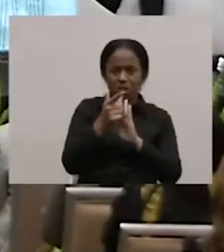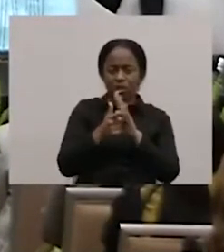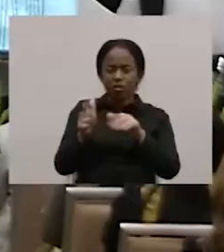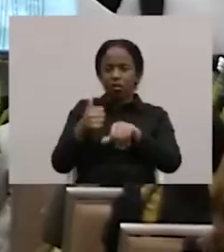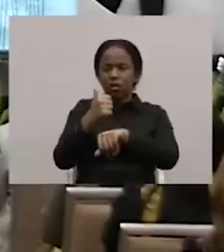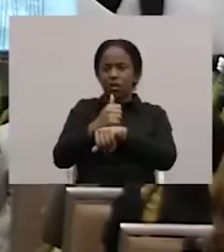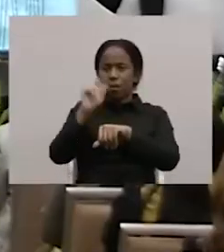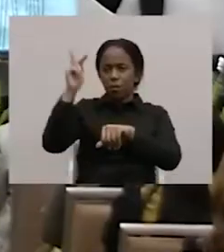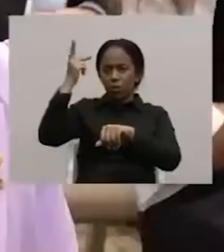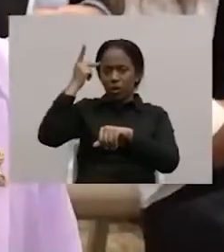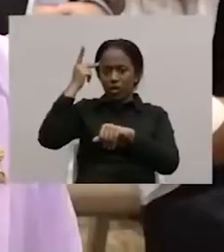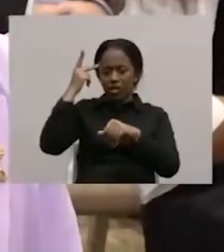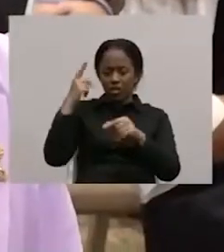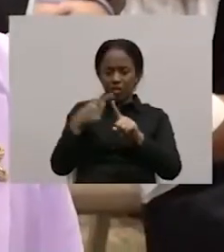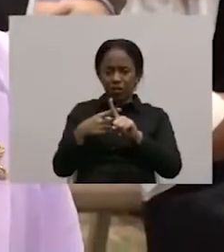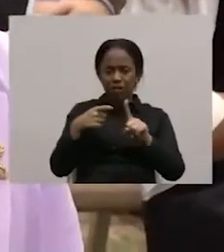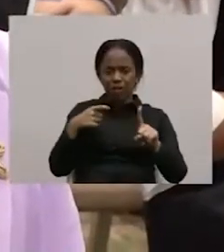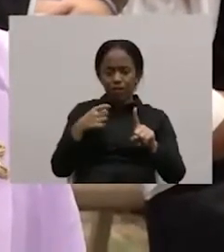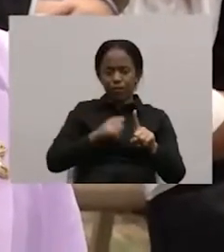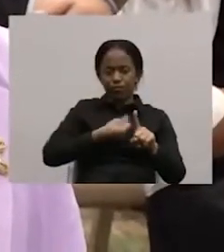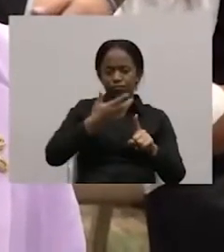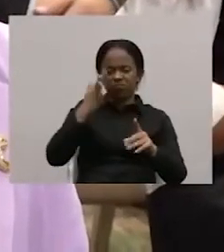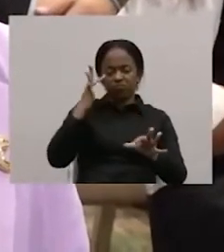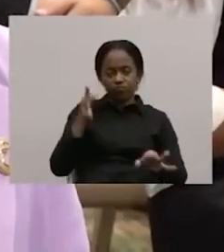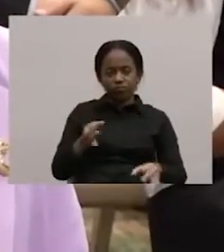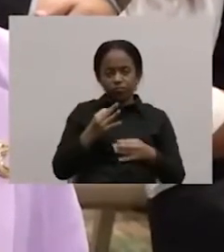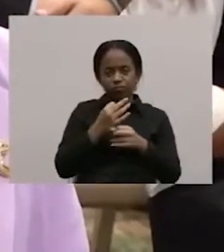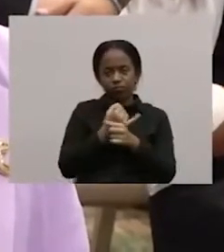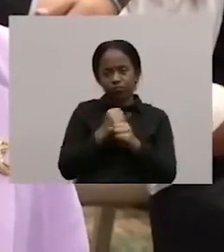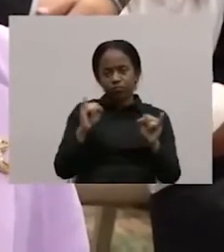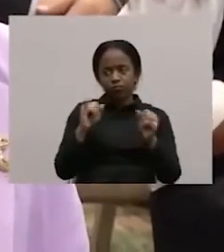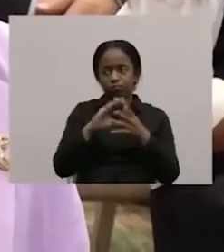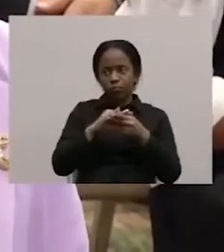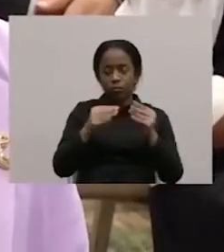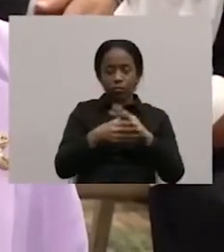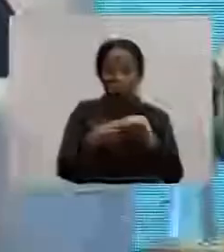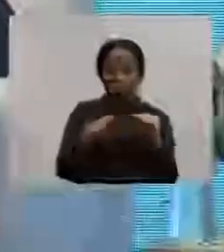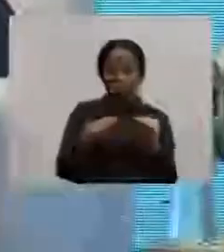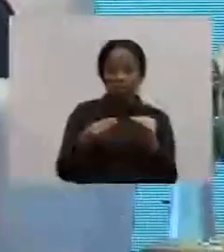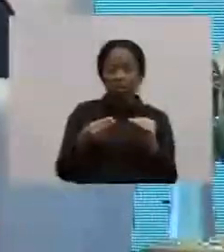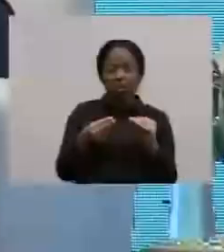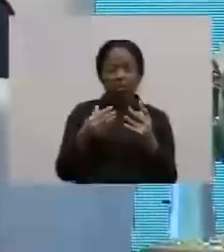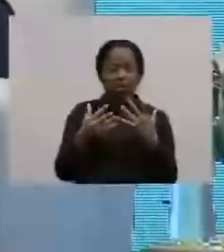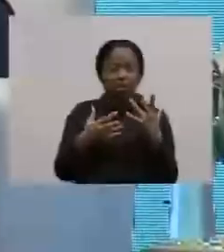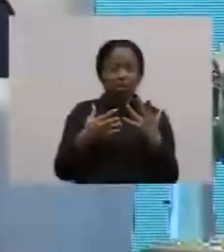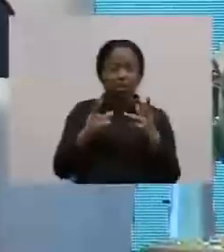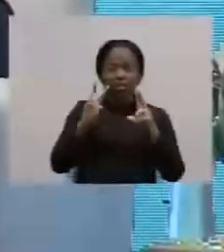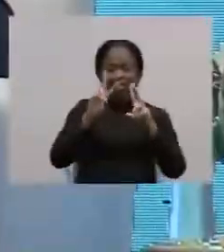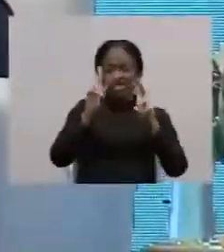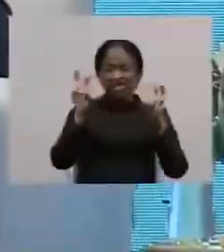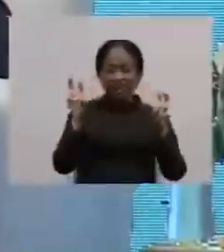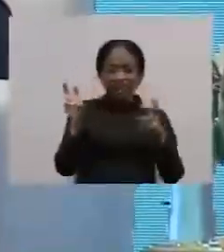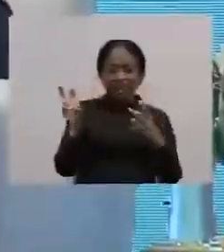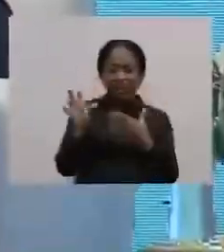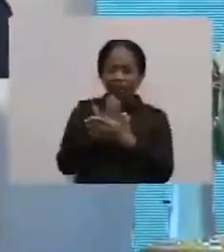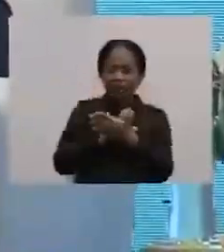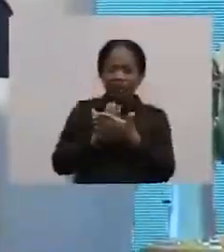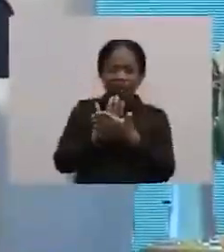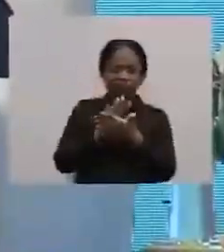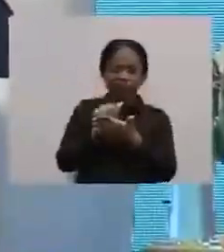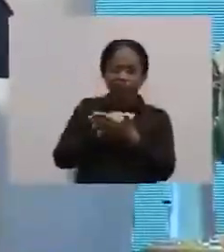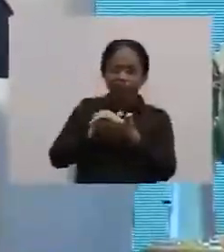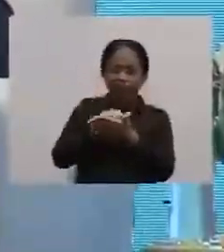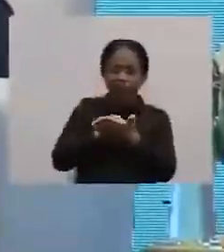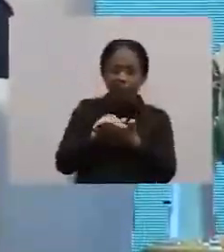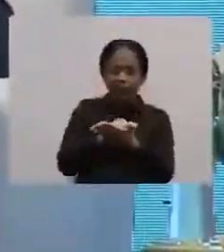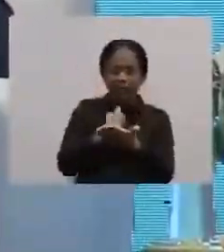libre expresión han sido desmontados por el Constitucional, de manera que es un tema borrado de manera definitiva, es decir, ni la